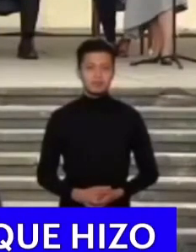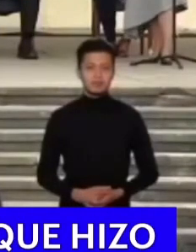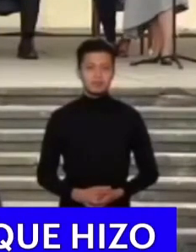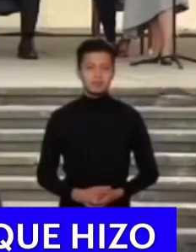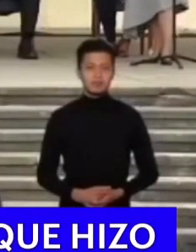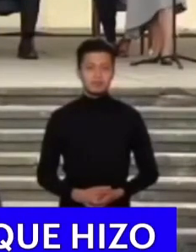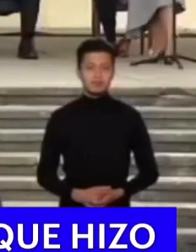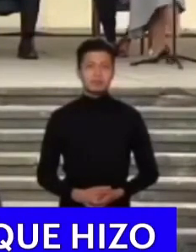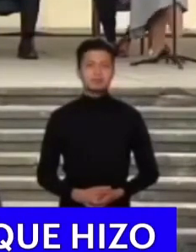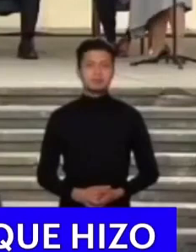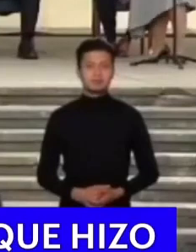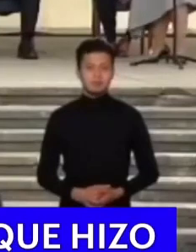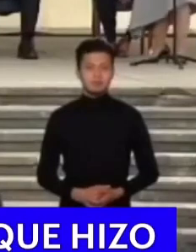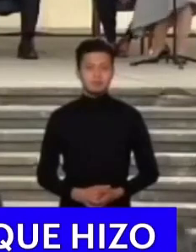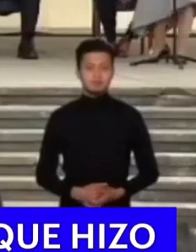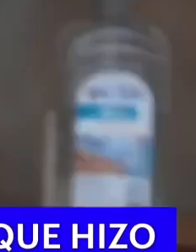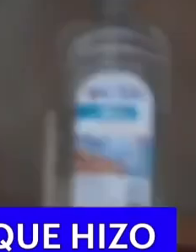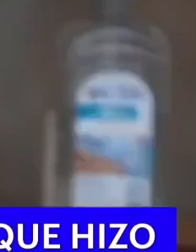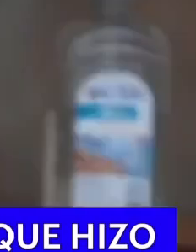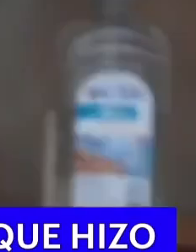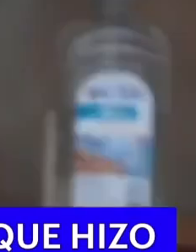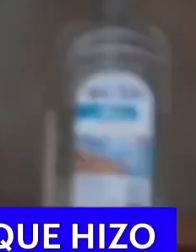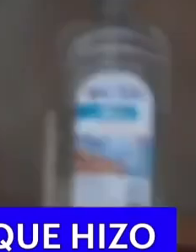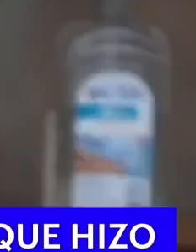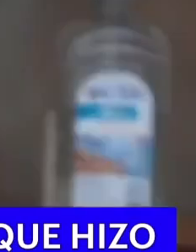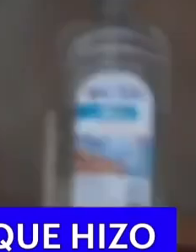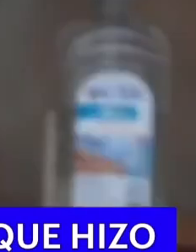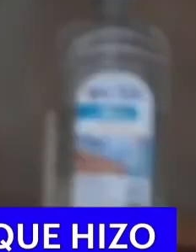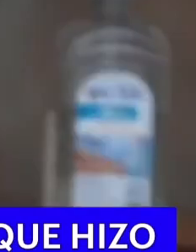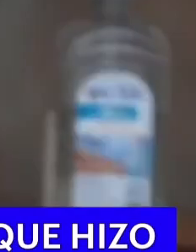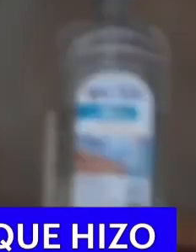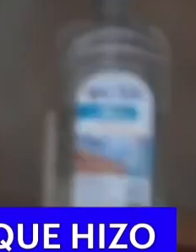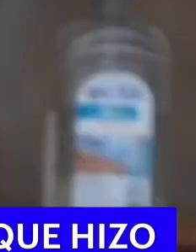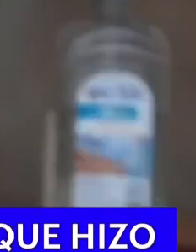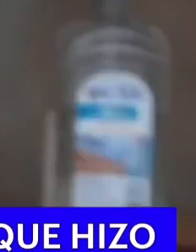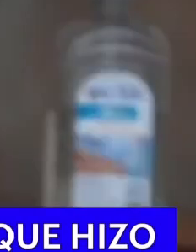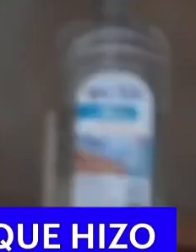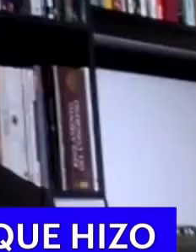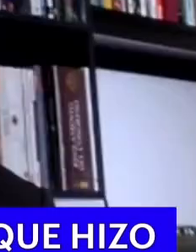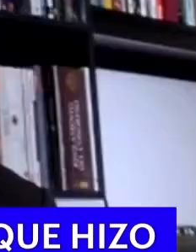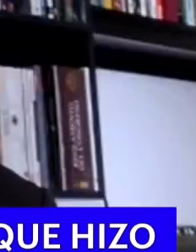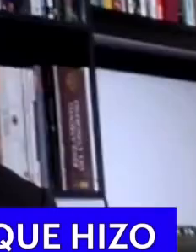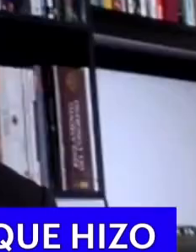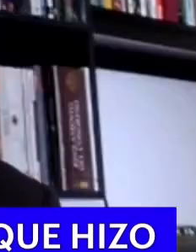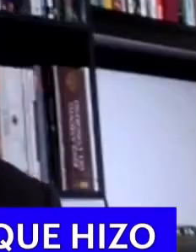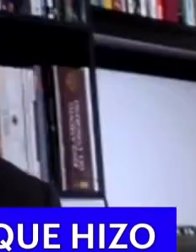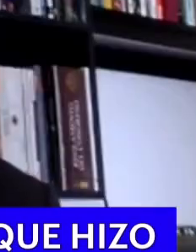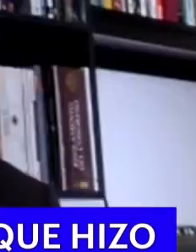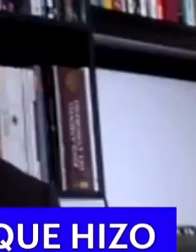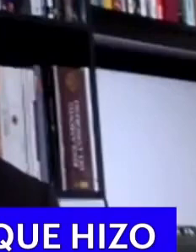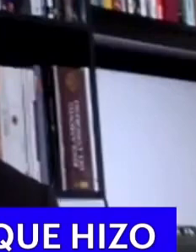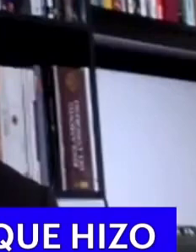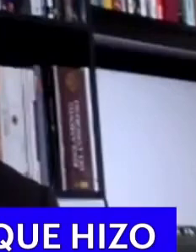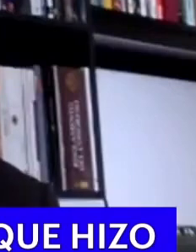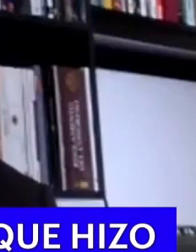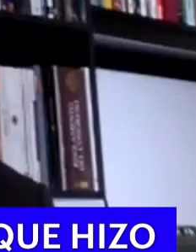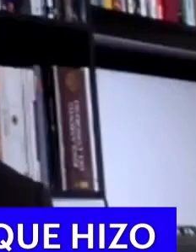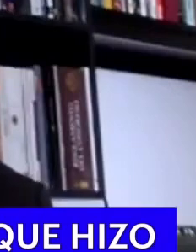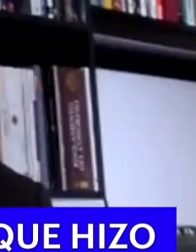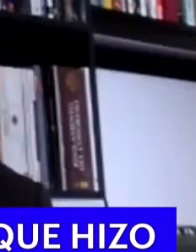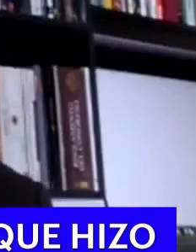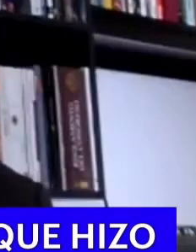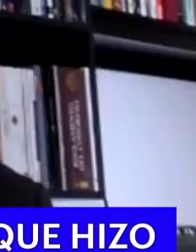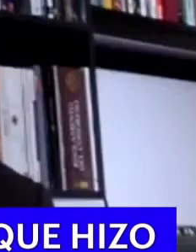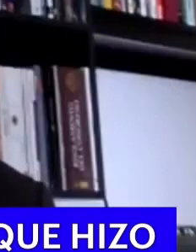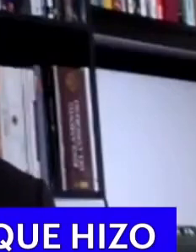eso, senador Benedetti, porque hay dos cosas. Primero, subestimar a todo el mundo, digamos. Si el presidente Iván Duque Márquez no hubiera asistido, que en efecto no lo fue,